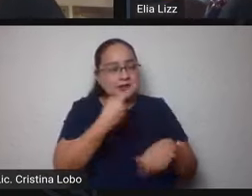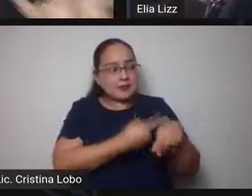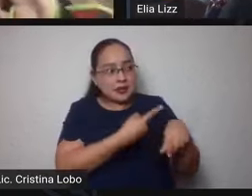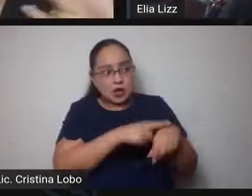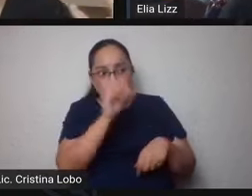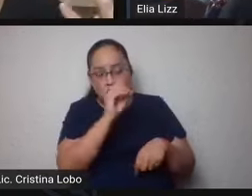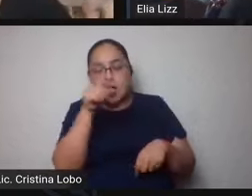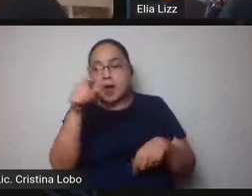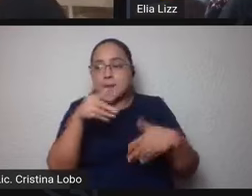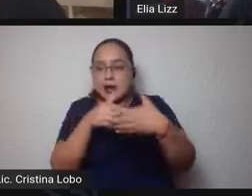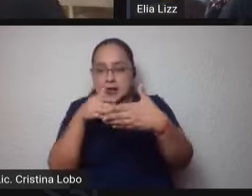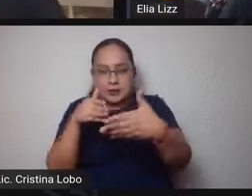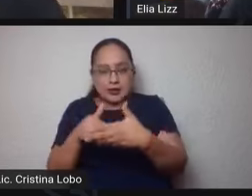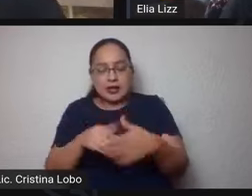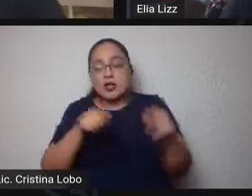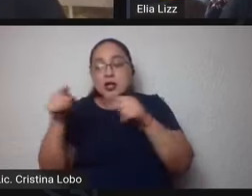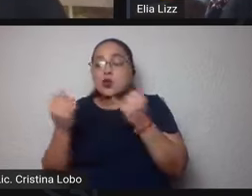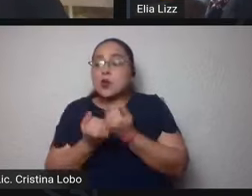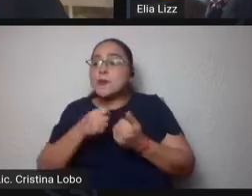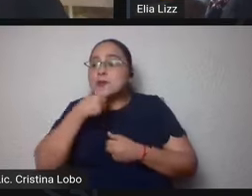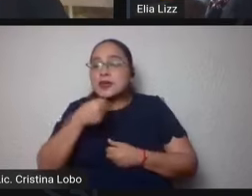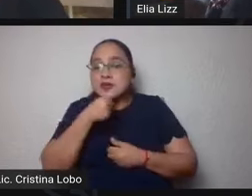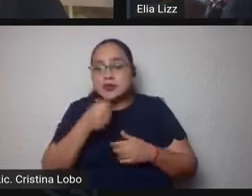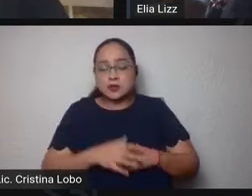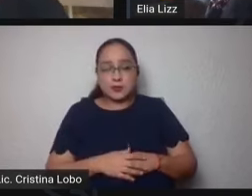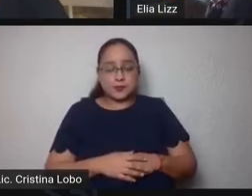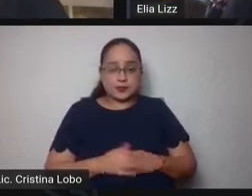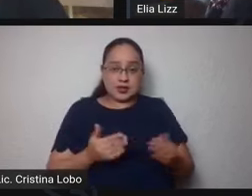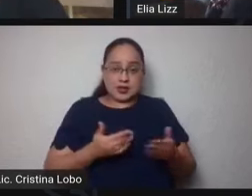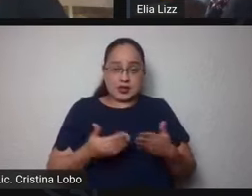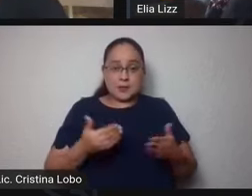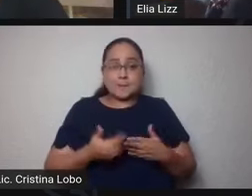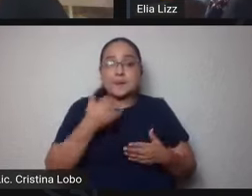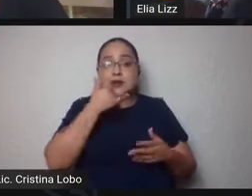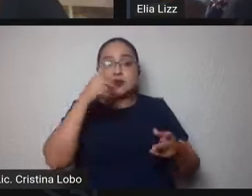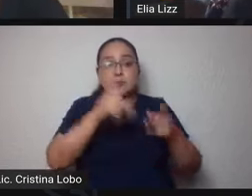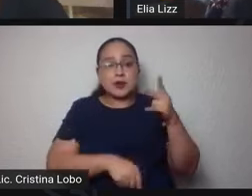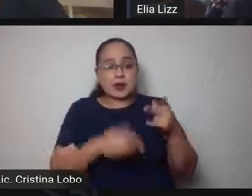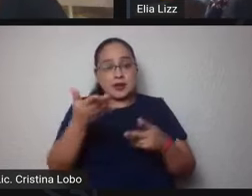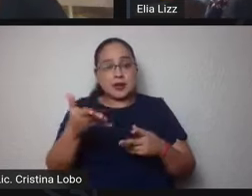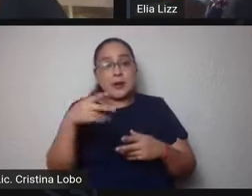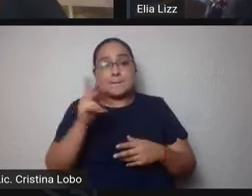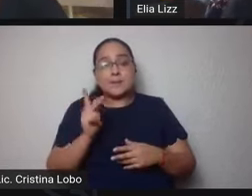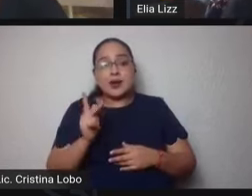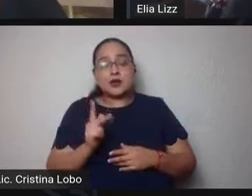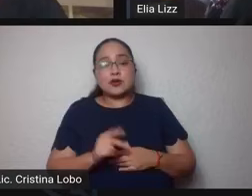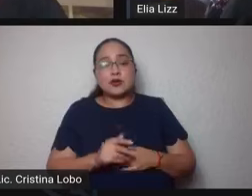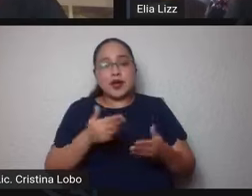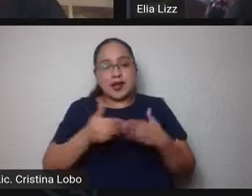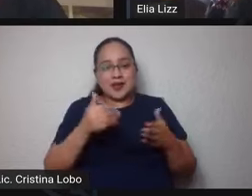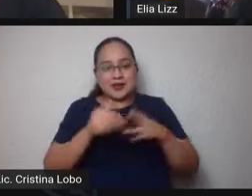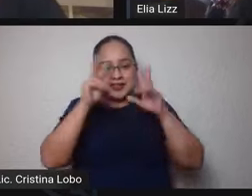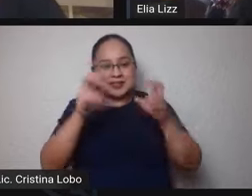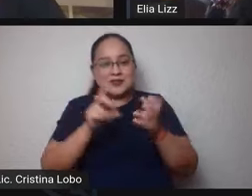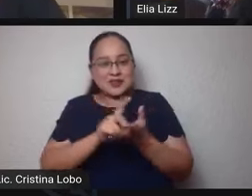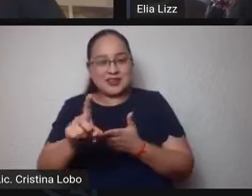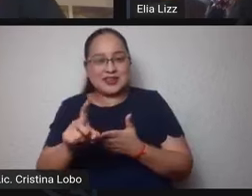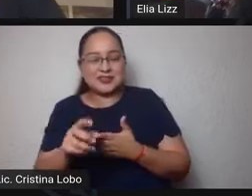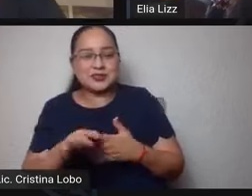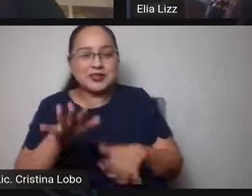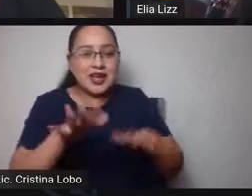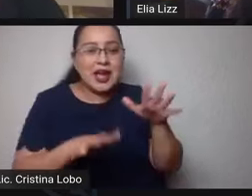y en este caso es la. No, que aquí tenemos que tomar, perdón que te interrumpa tantito, justo hablando de los derechos, es que se nos